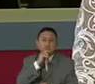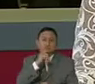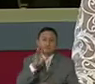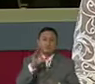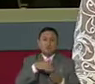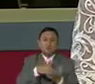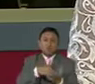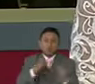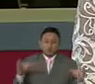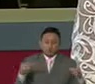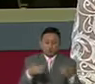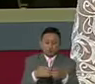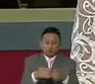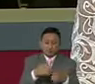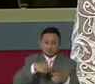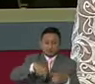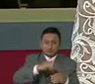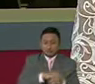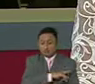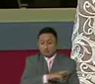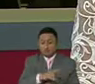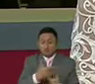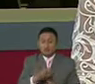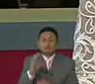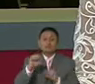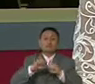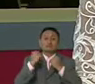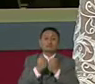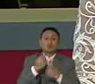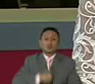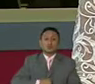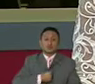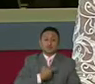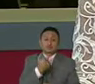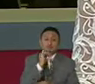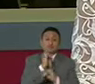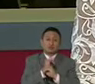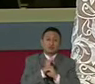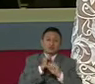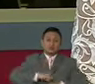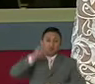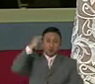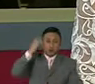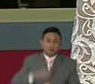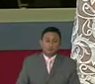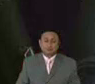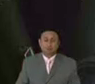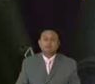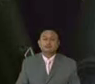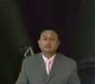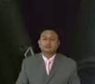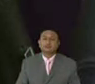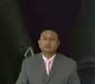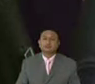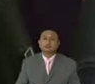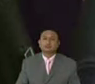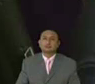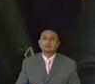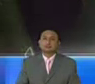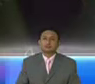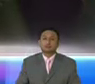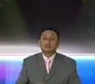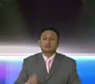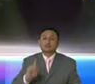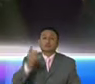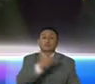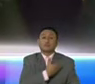parte de esta instancia entre miembros de la sociedad civil, la iglesia y el gobierno. El anuncio lo hizo el